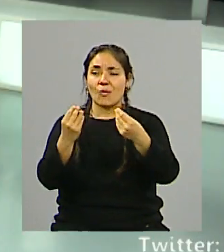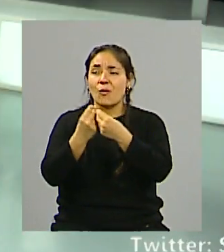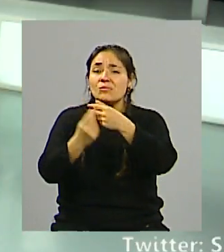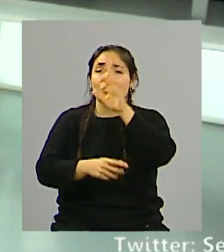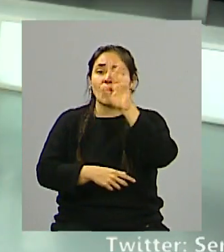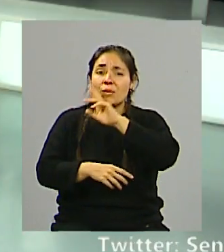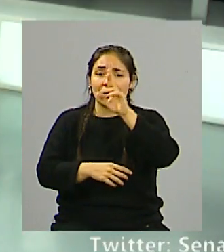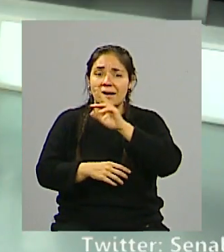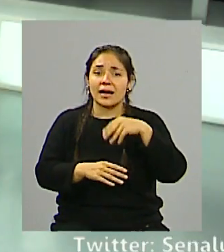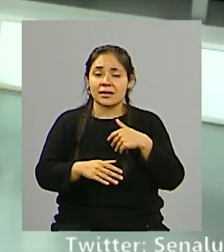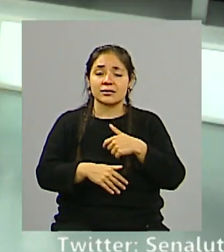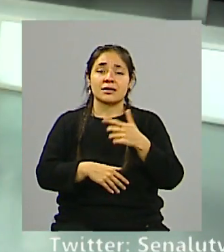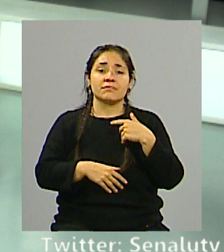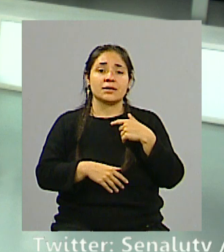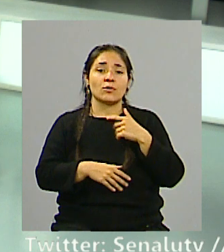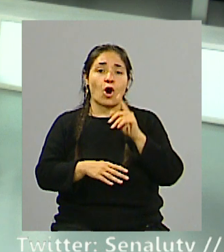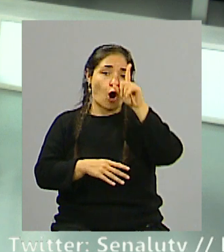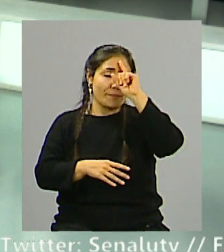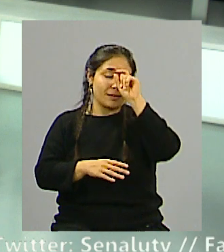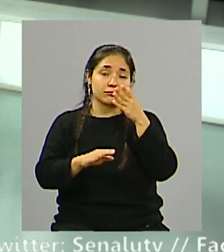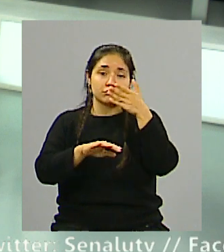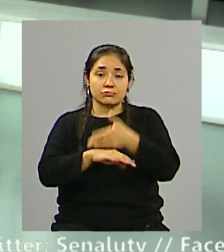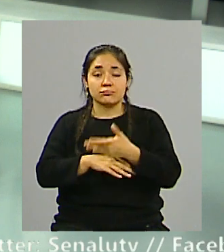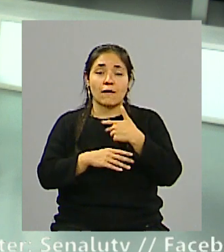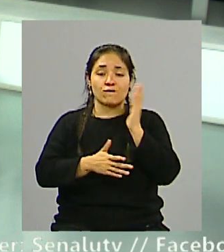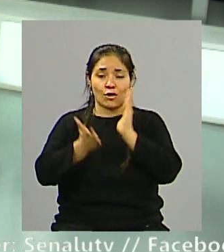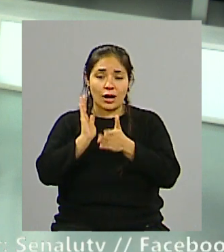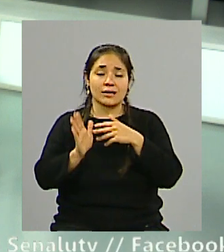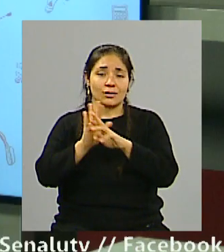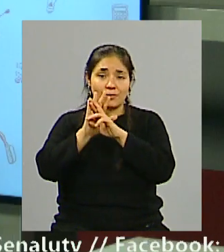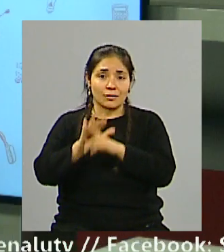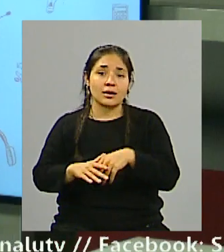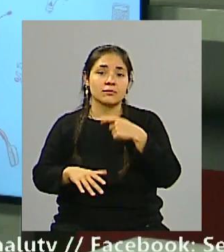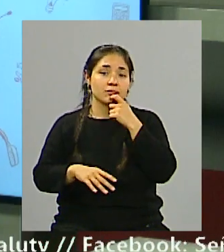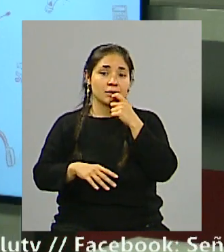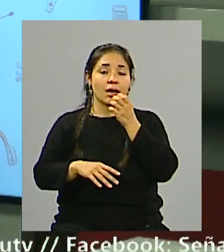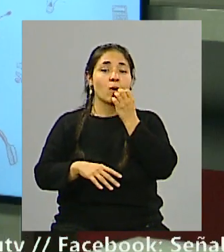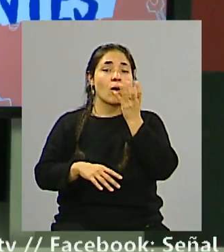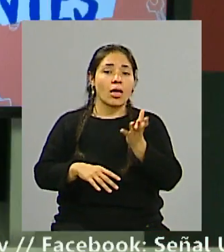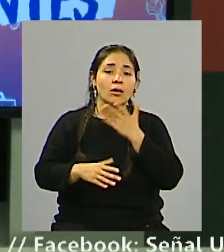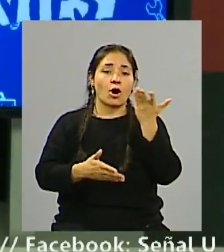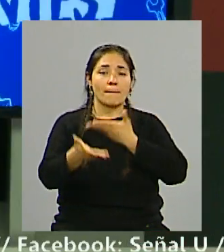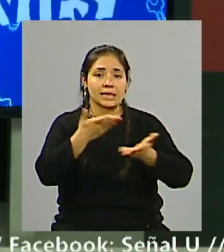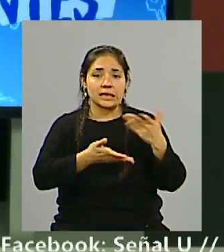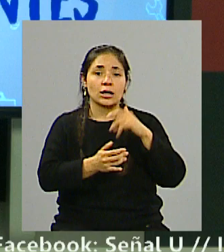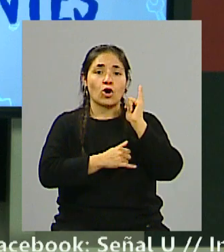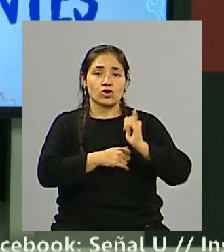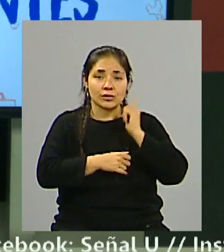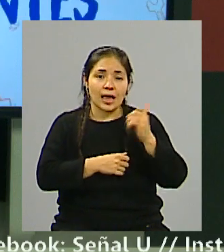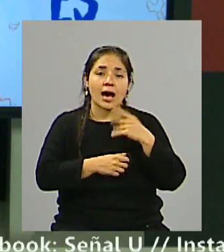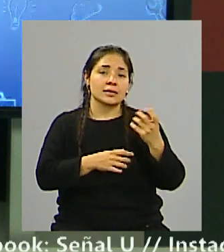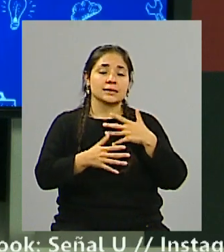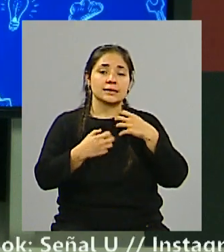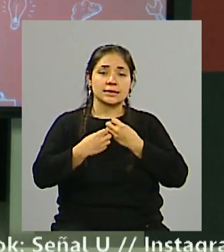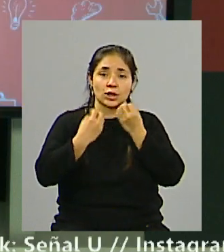que transitan violencia obstétrica y encuentran ámbitos para poder trabajarlo o compartirlo con otras mujeres u otras personas,